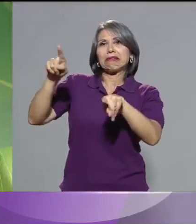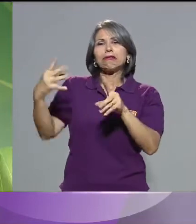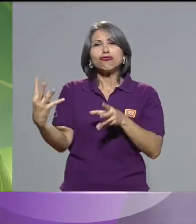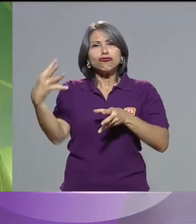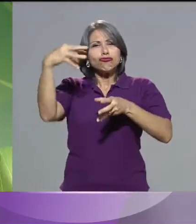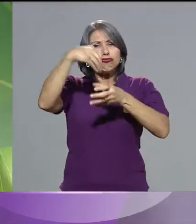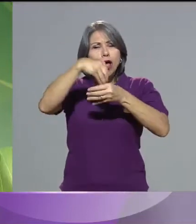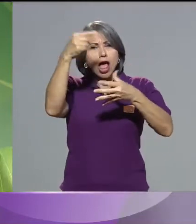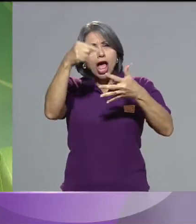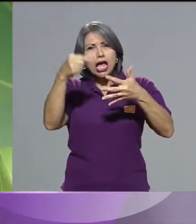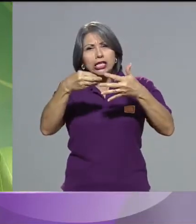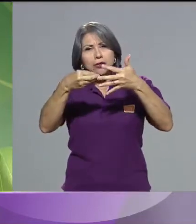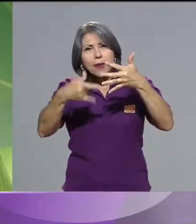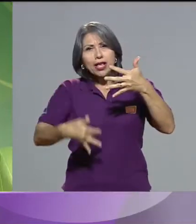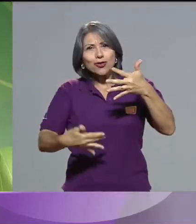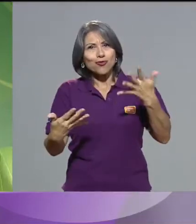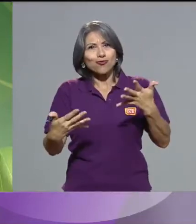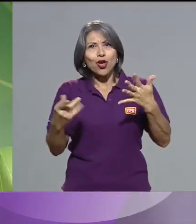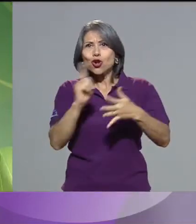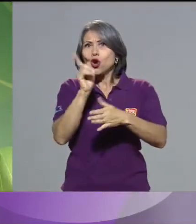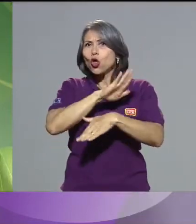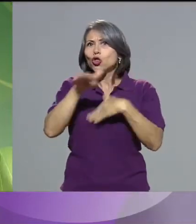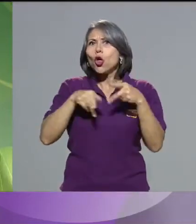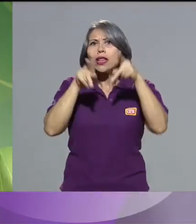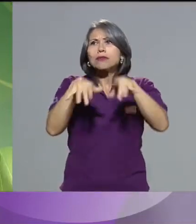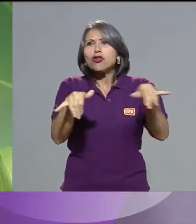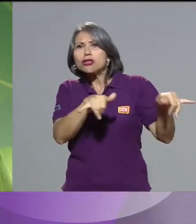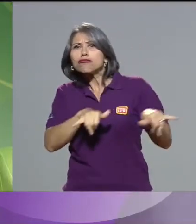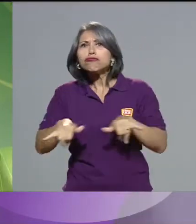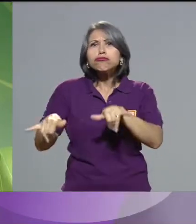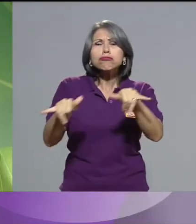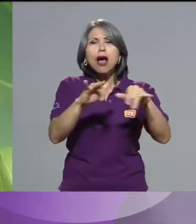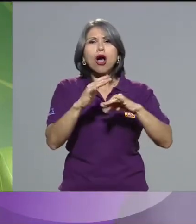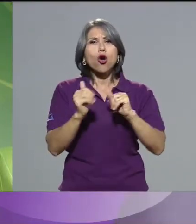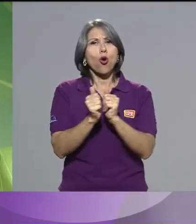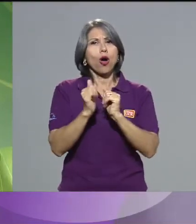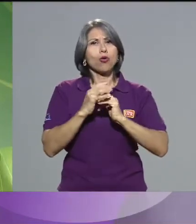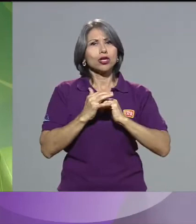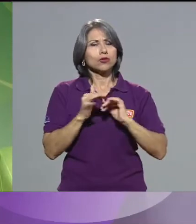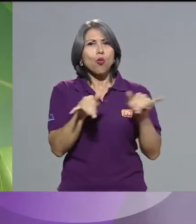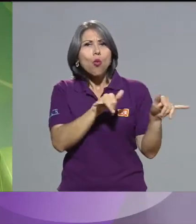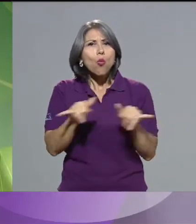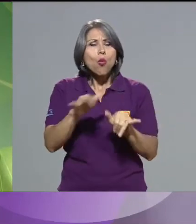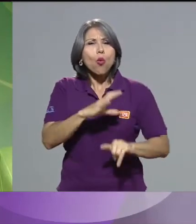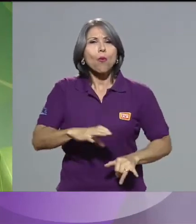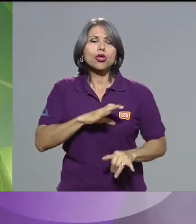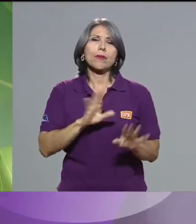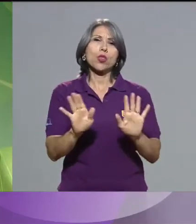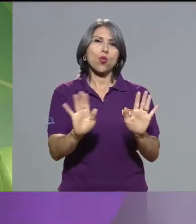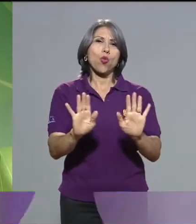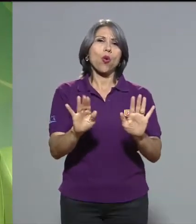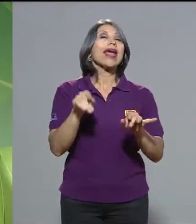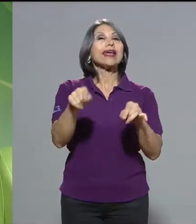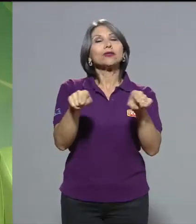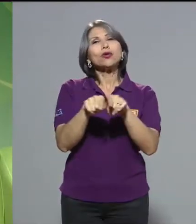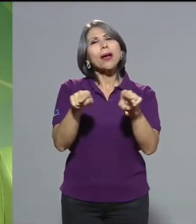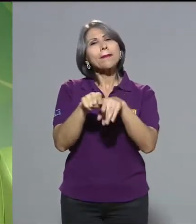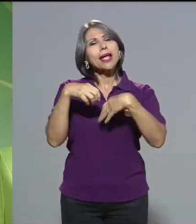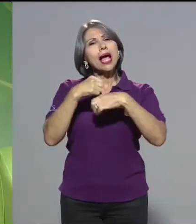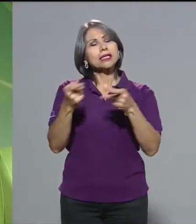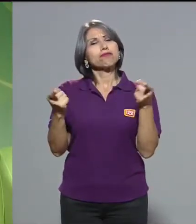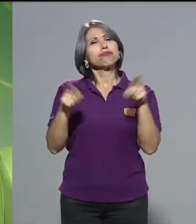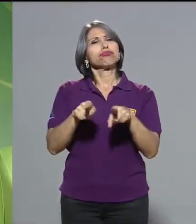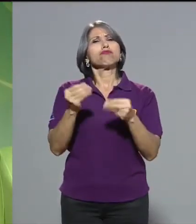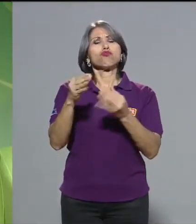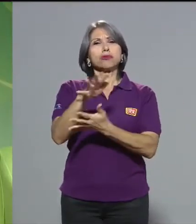que varía. No todas las personas con autismo tienen pues los mismos comportamientos, ¿verdad? Esto también genera mucha confusión. Claro.